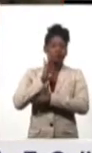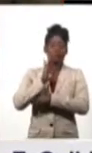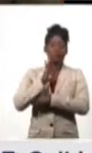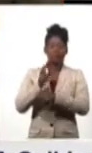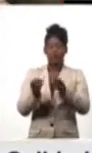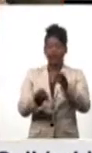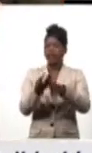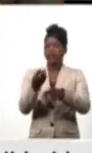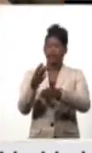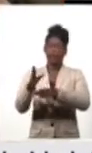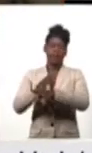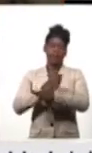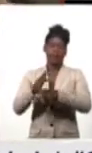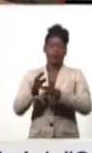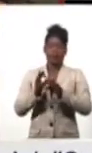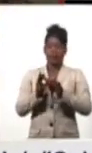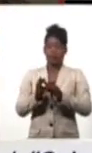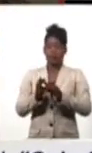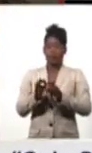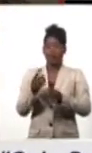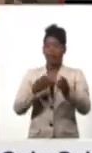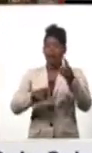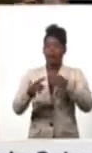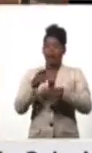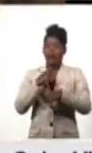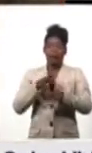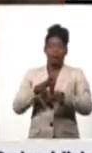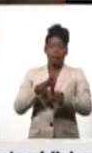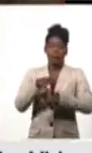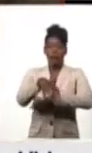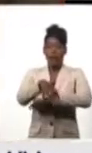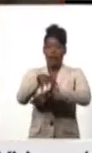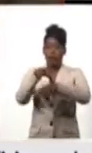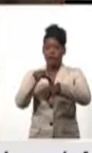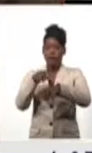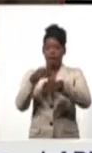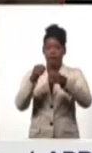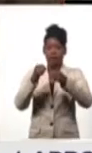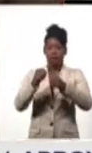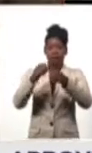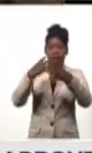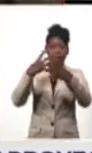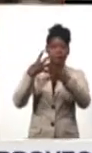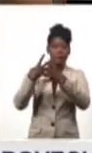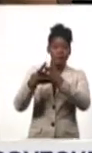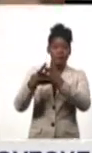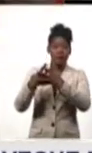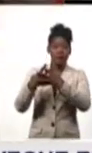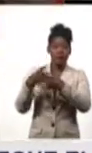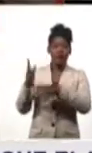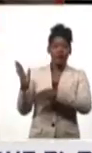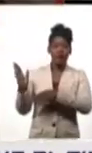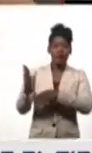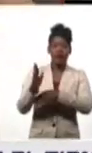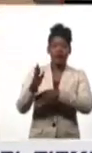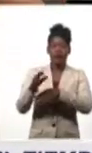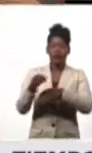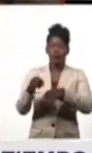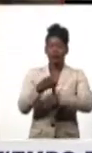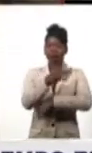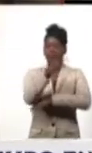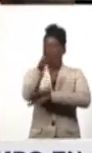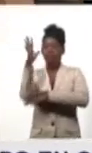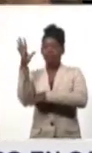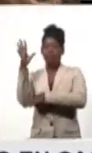O incluso cuando tenemos animales en cautiverio que son extraídos de esa vida silvestre, pues al tenerlos en cautiverio, pues entran